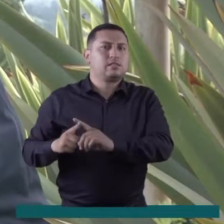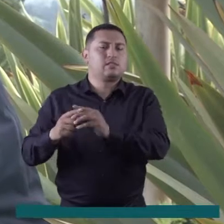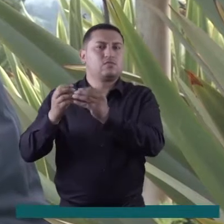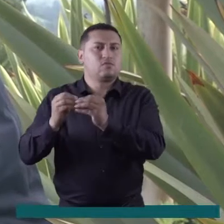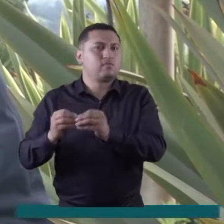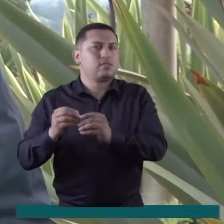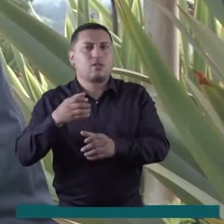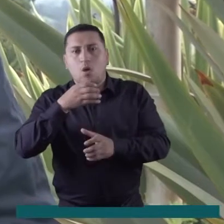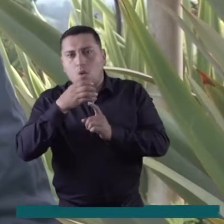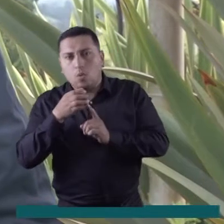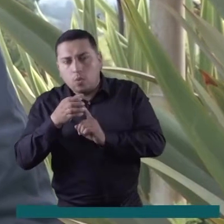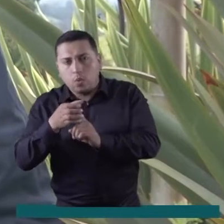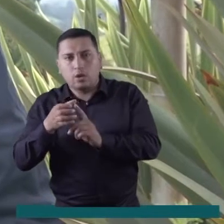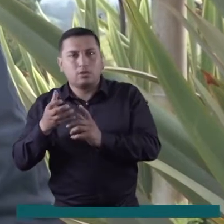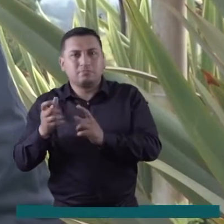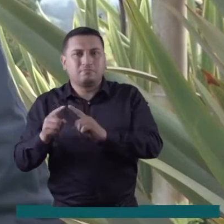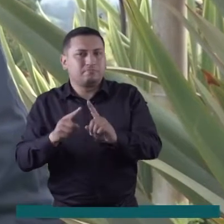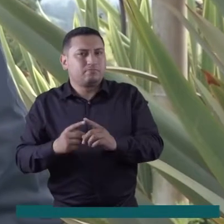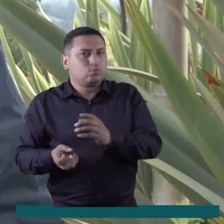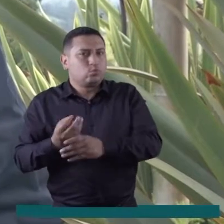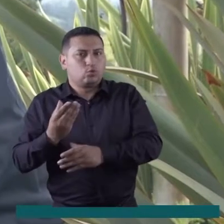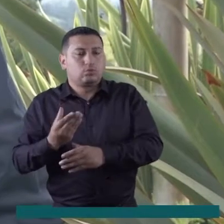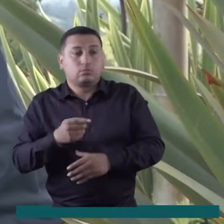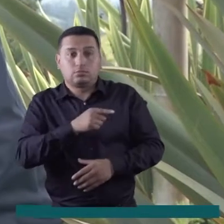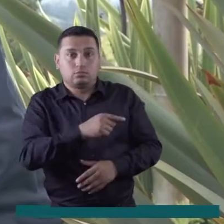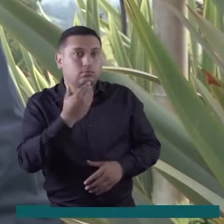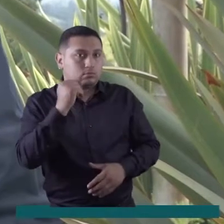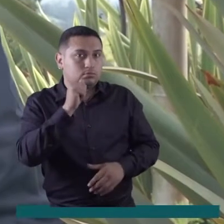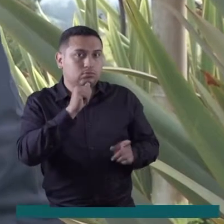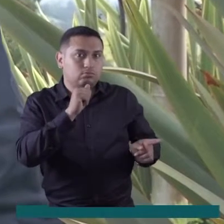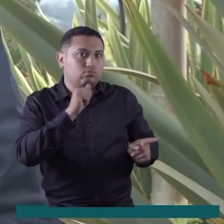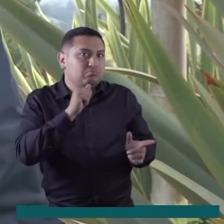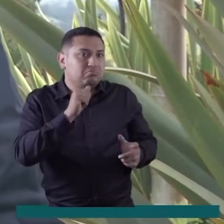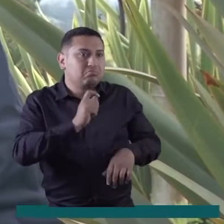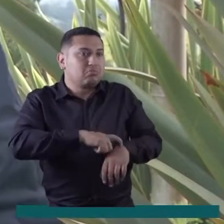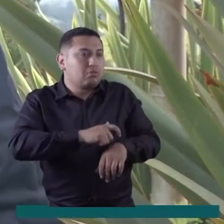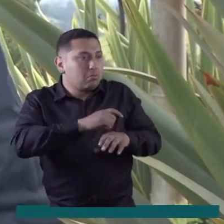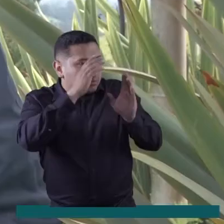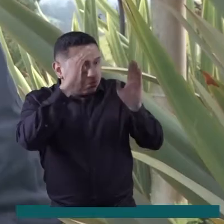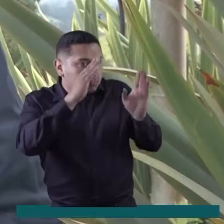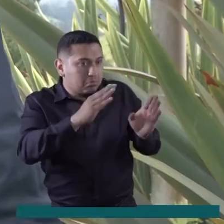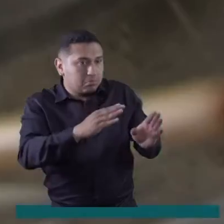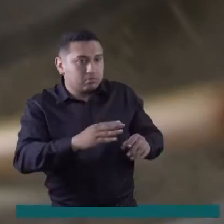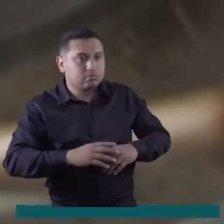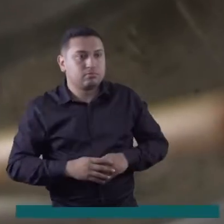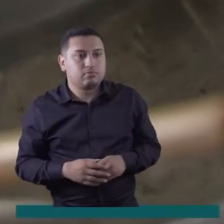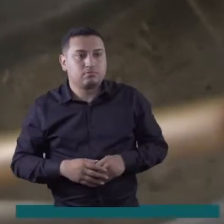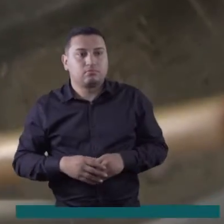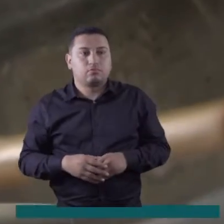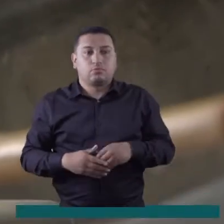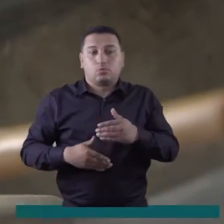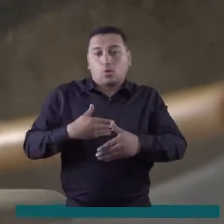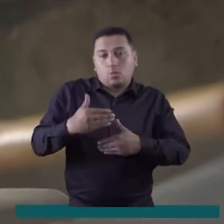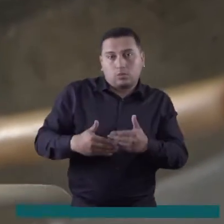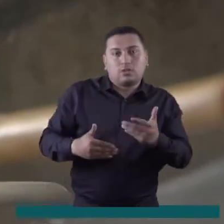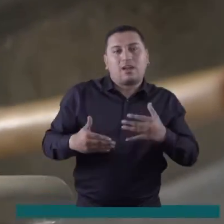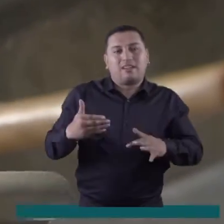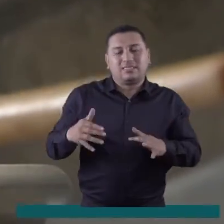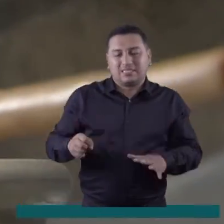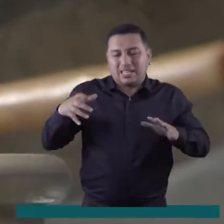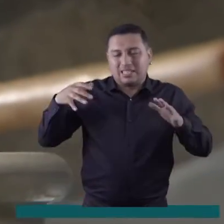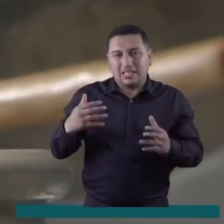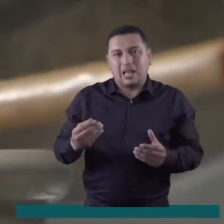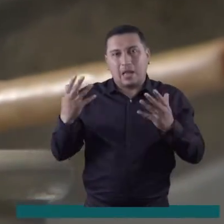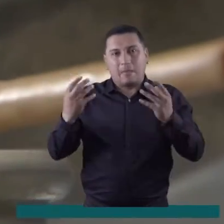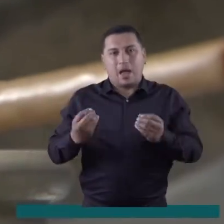en estilos de vela y producción diferente. Y ella pues se entretiene muchísimo. Durante el proceso no falta una